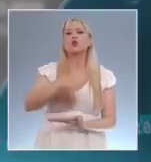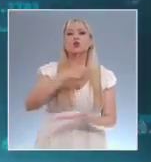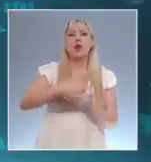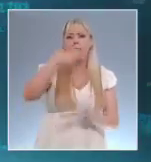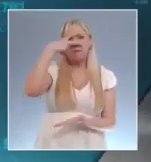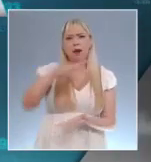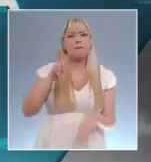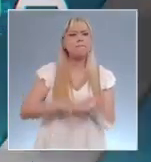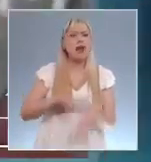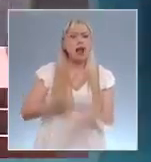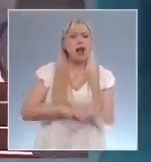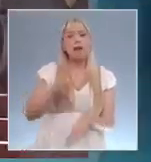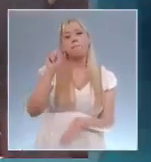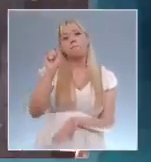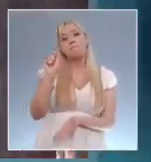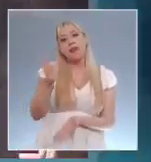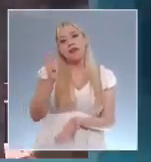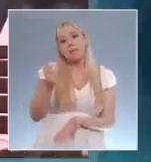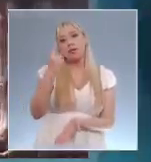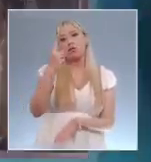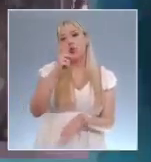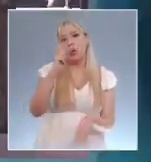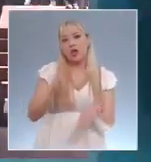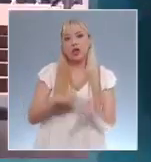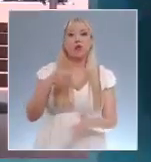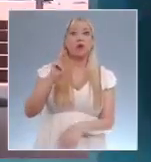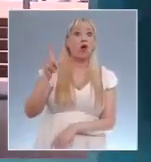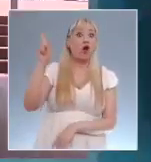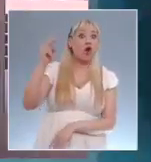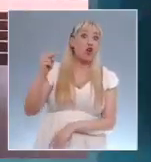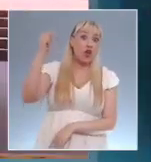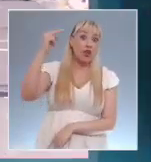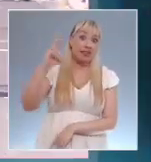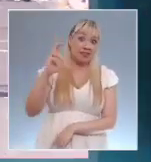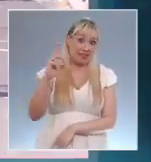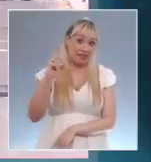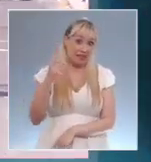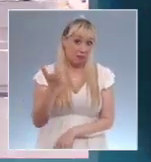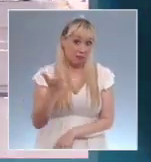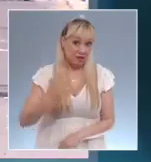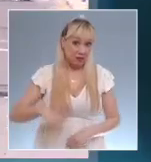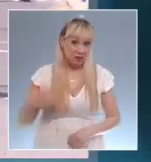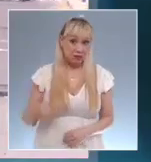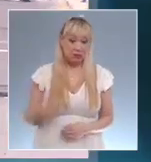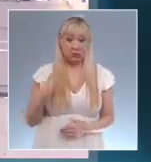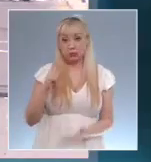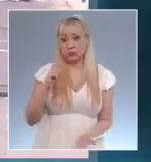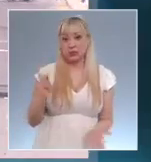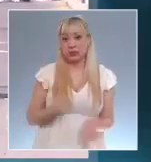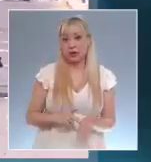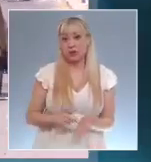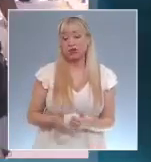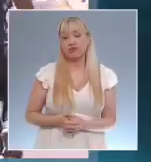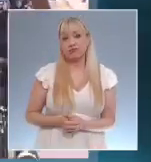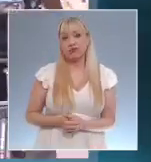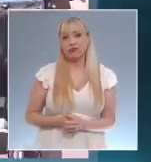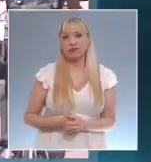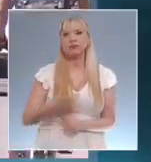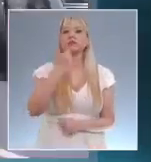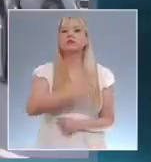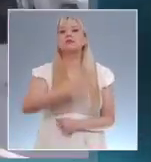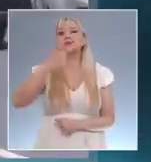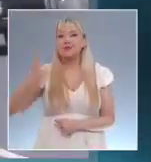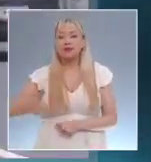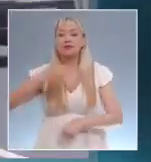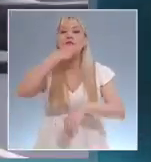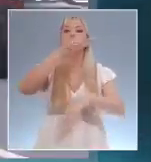kilo. El Infonavit alertó a los derechohabientes que si alguien les ofrece comprar un auto usando su crédito